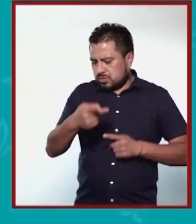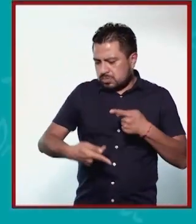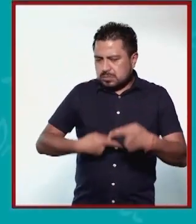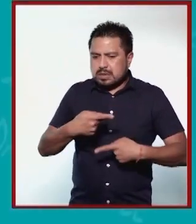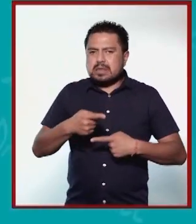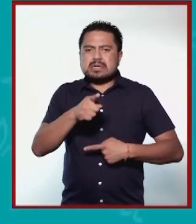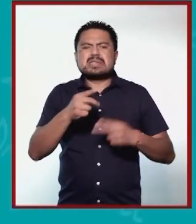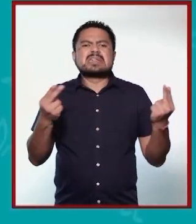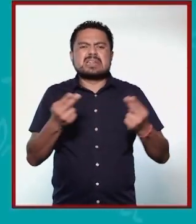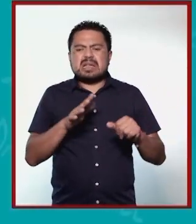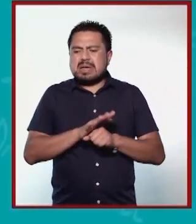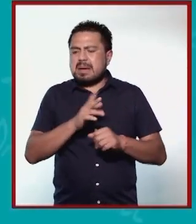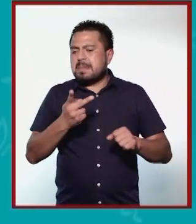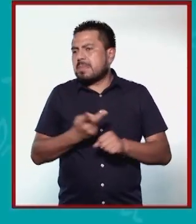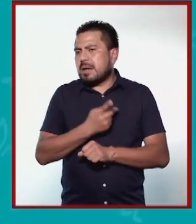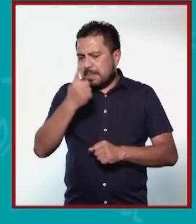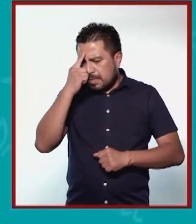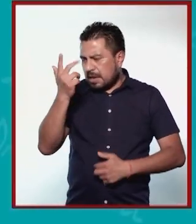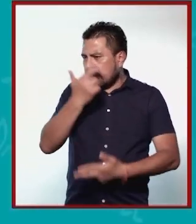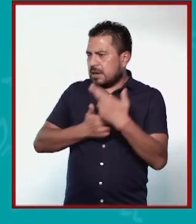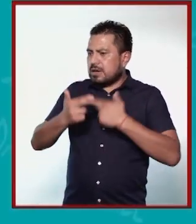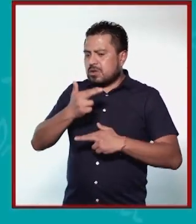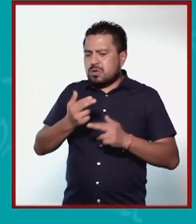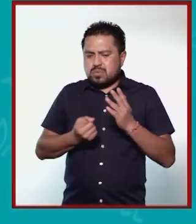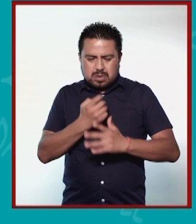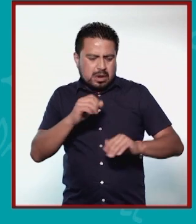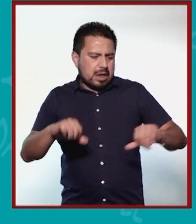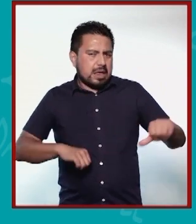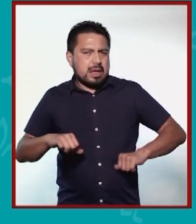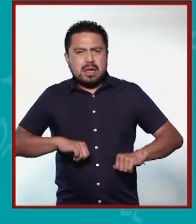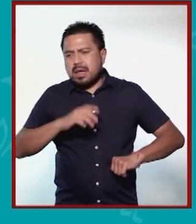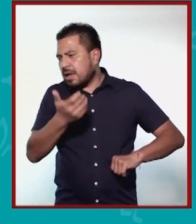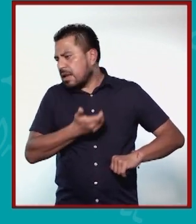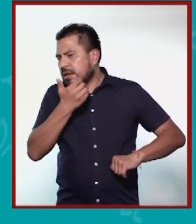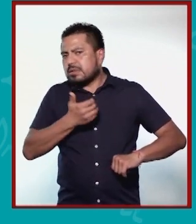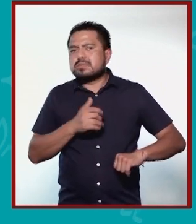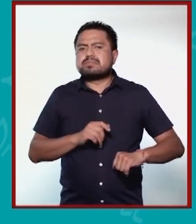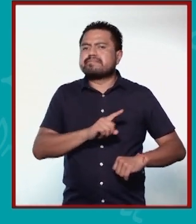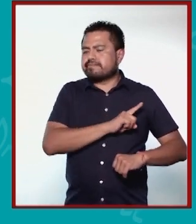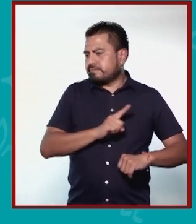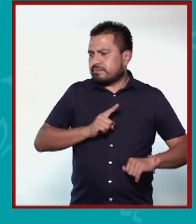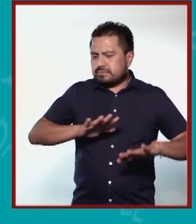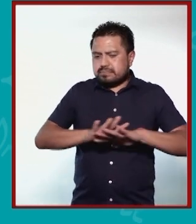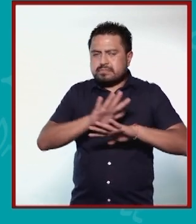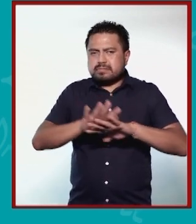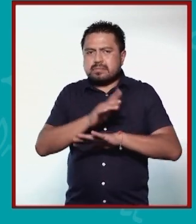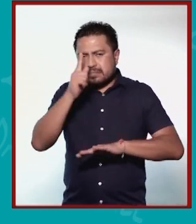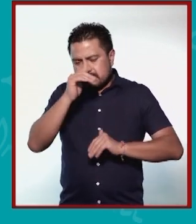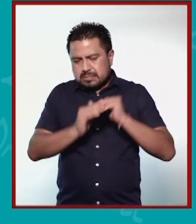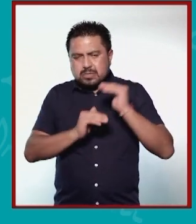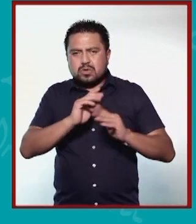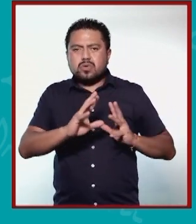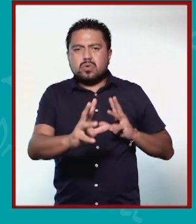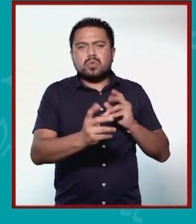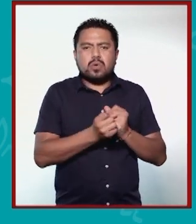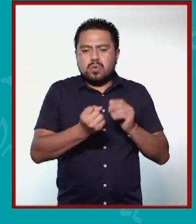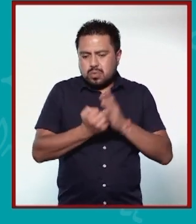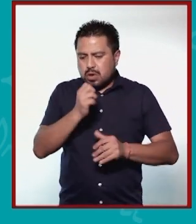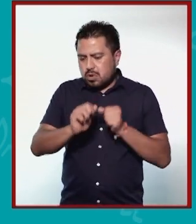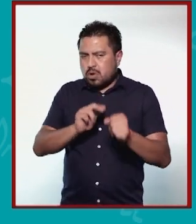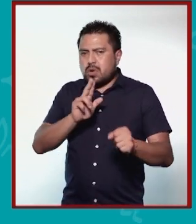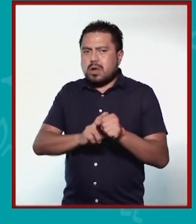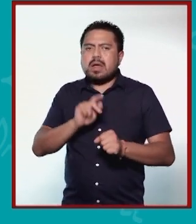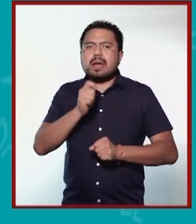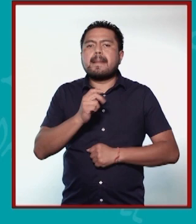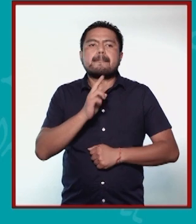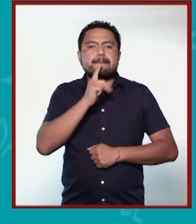¿Qué necesita ocurrir para que regresemos a nuestras actividades cotidianas? ¿Qué debemos cambiar para construir juntos una nueva normalidad que